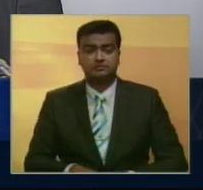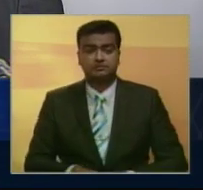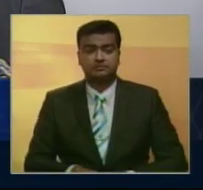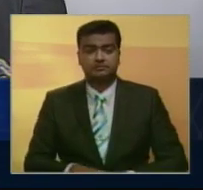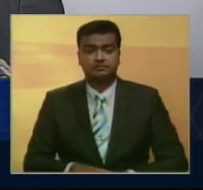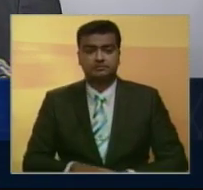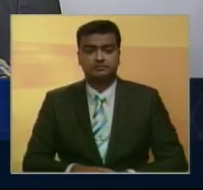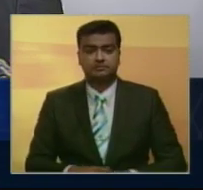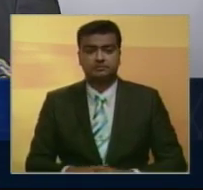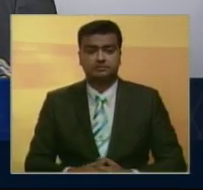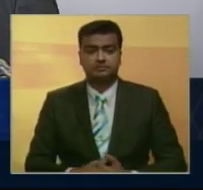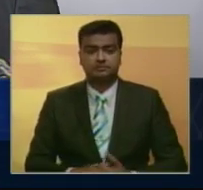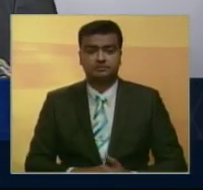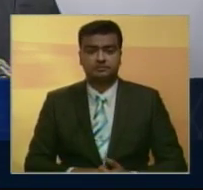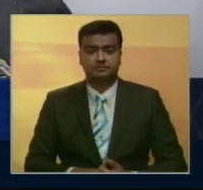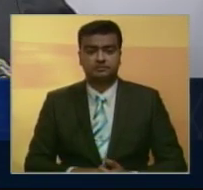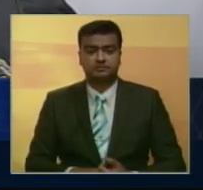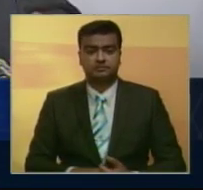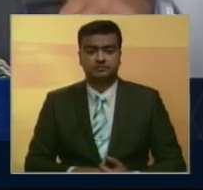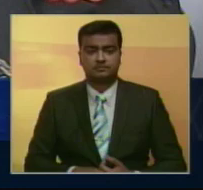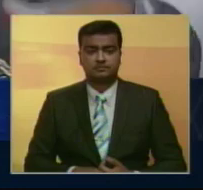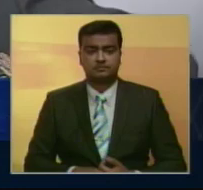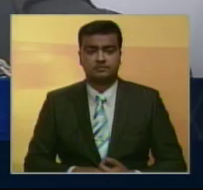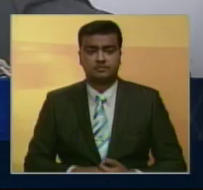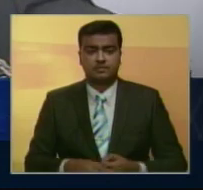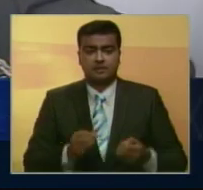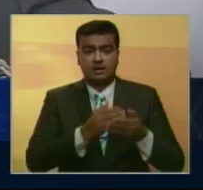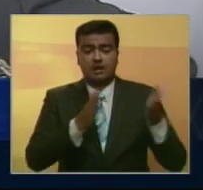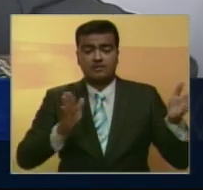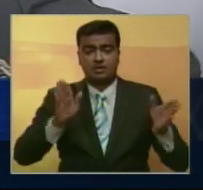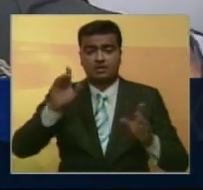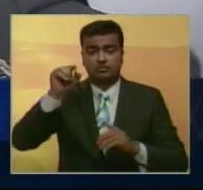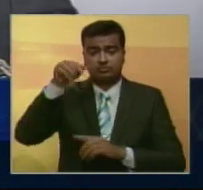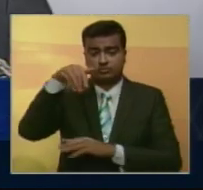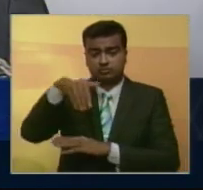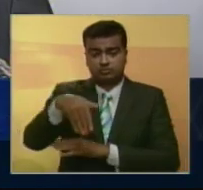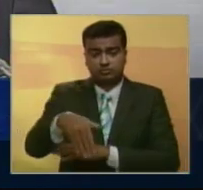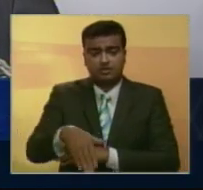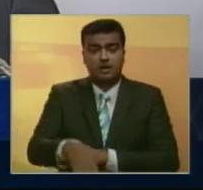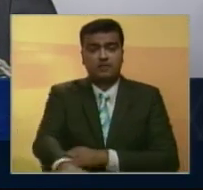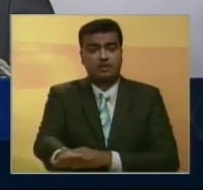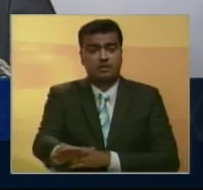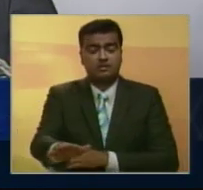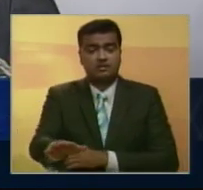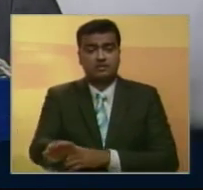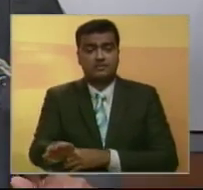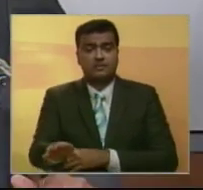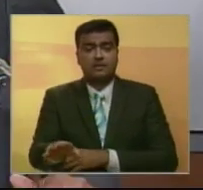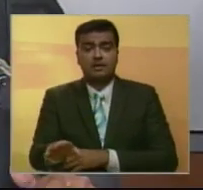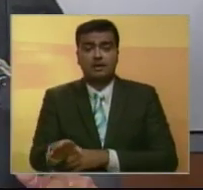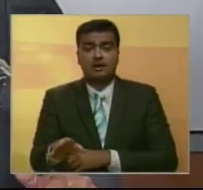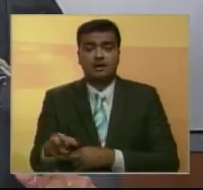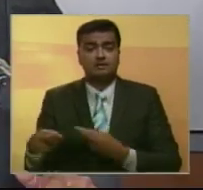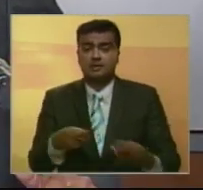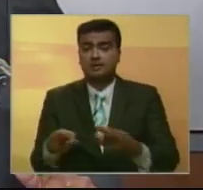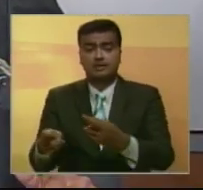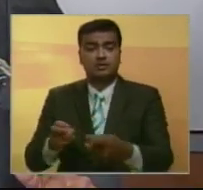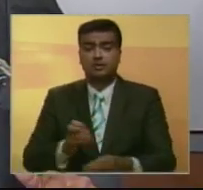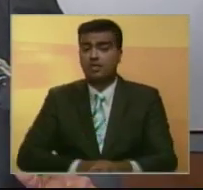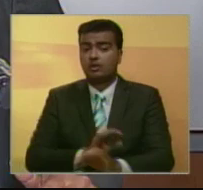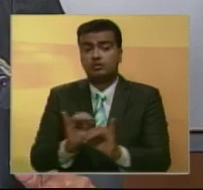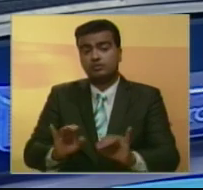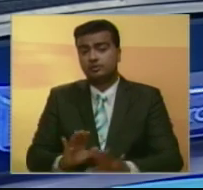abrieron una bajada hacia el lecho de lo que es el río, y eso no está